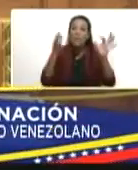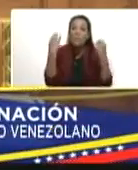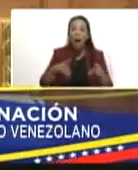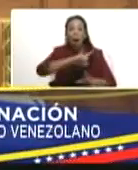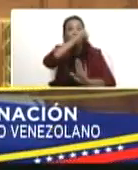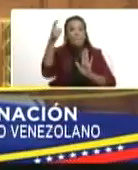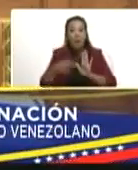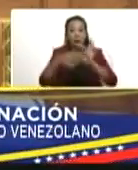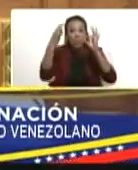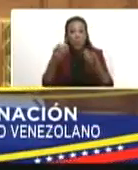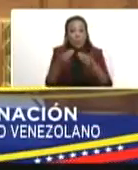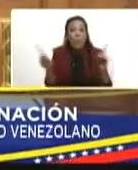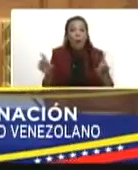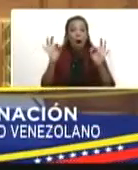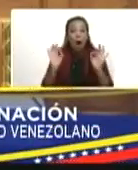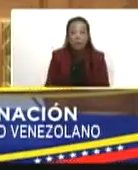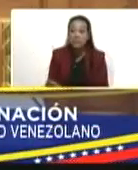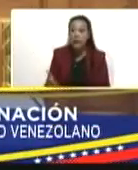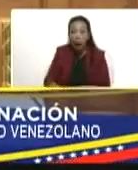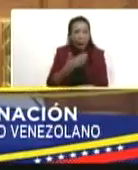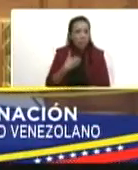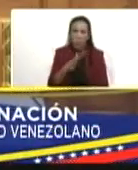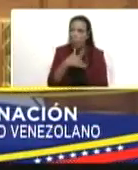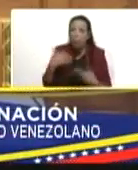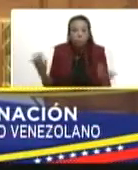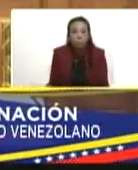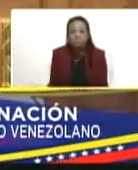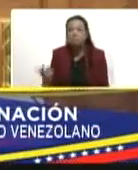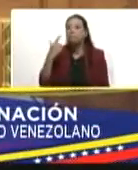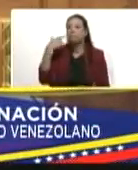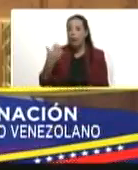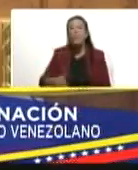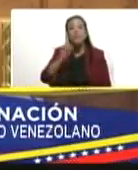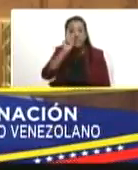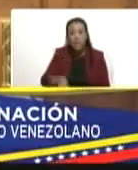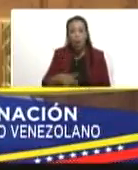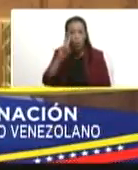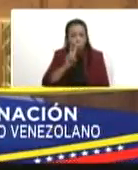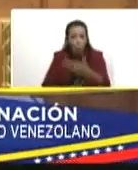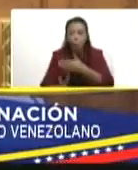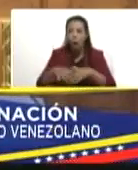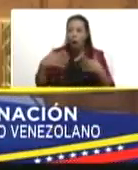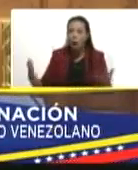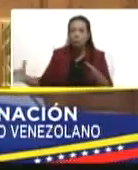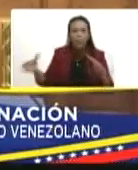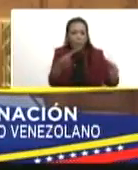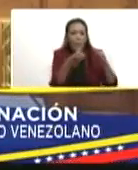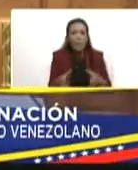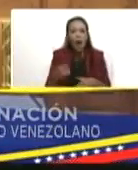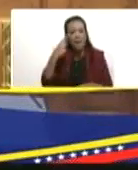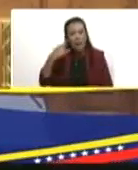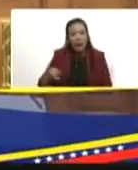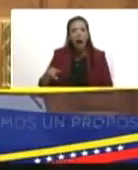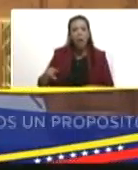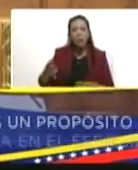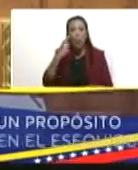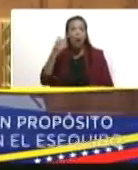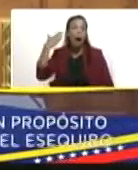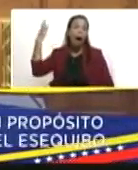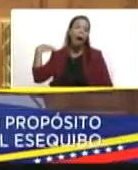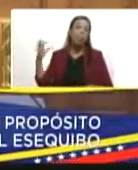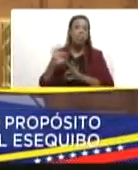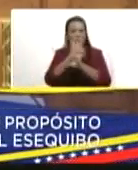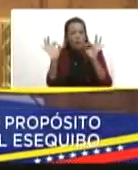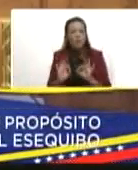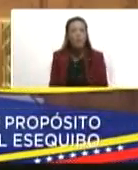complejo que haya existido jamás Porque si una mirada de Conjunto como la que tenemos de un antiguo reloj